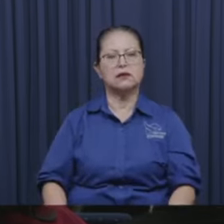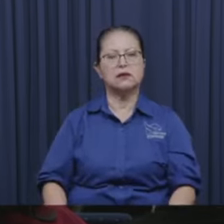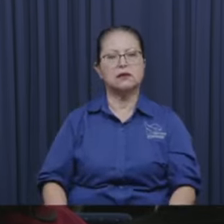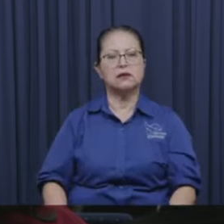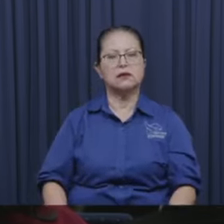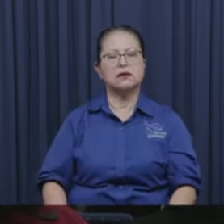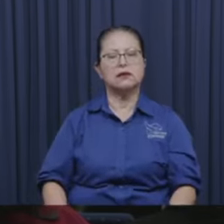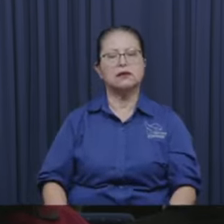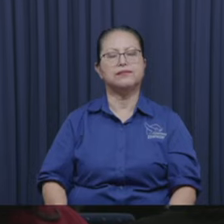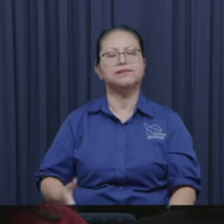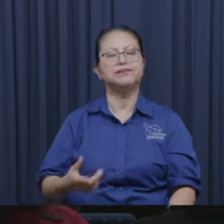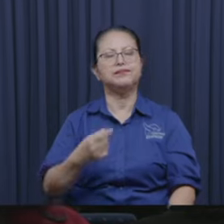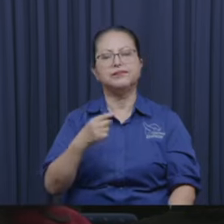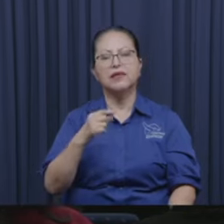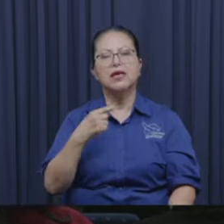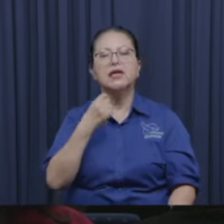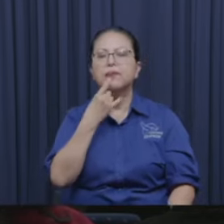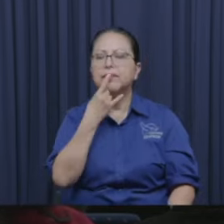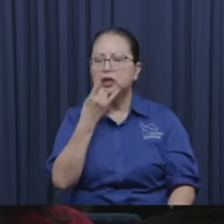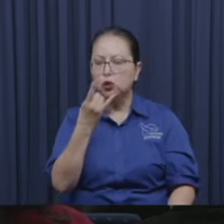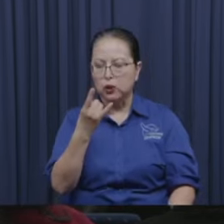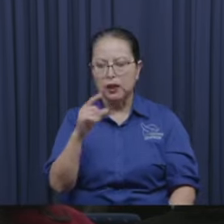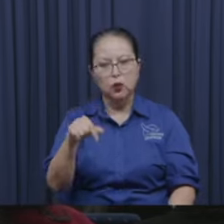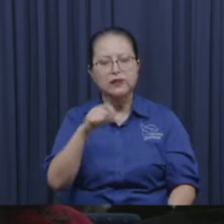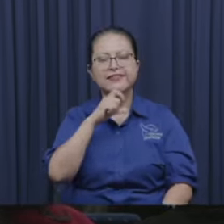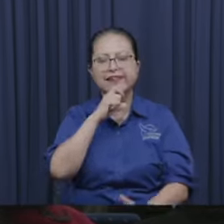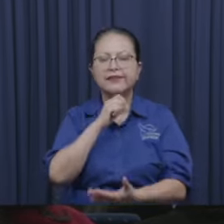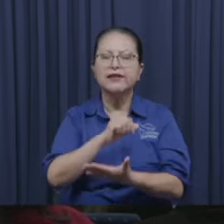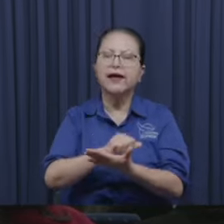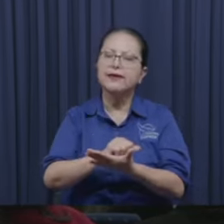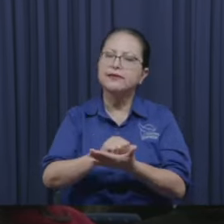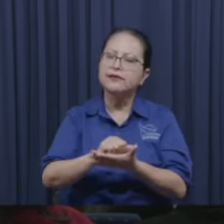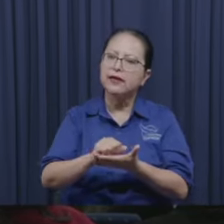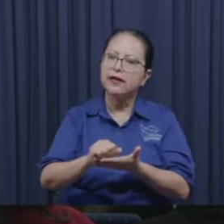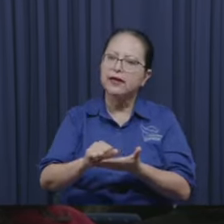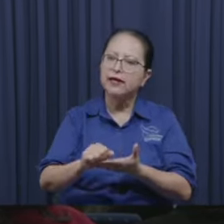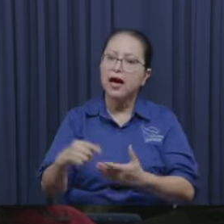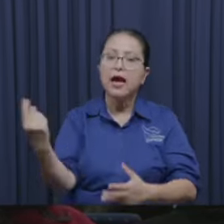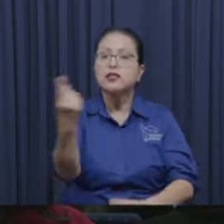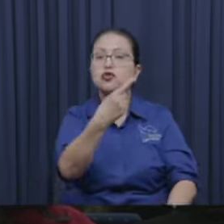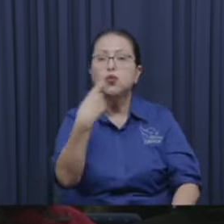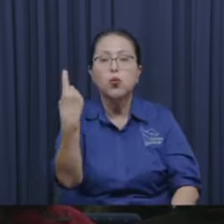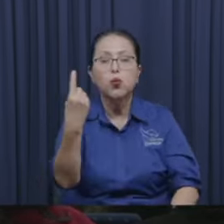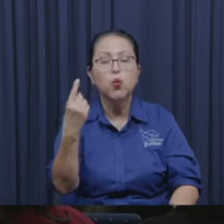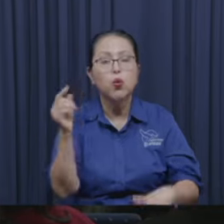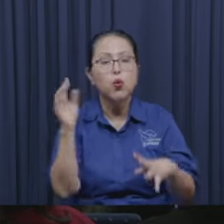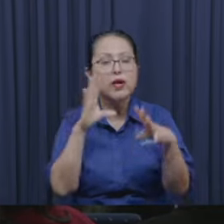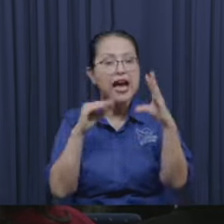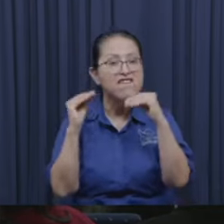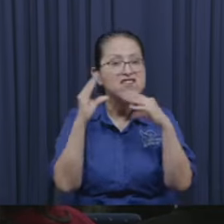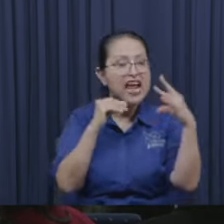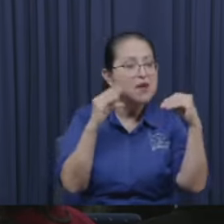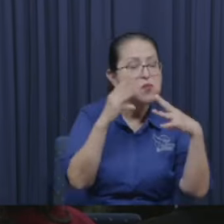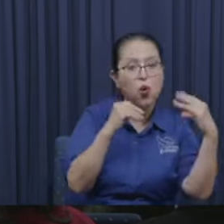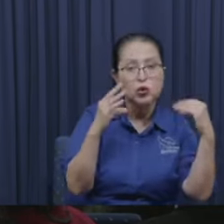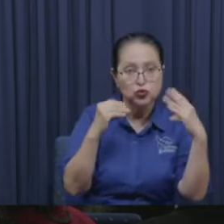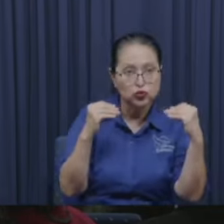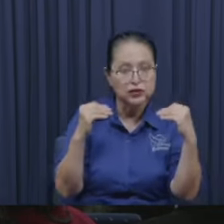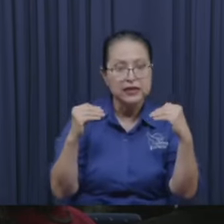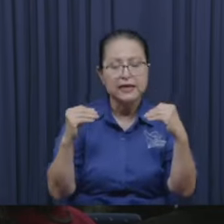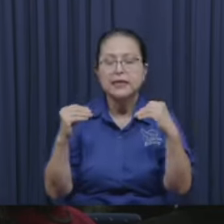hermano Sergio Disculpe hoy es santa cena Sí es que todo lo que hablo si hablo de la alabanza